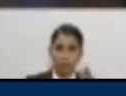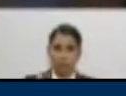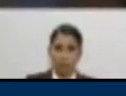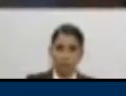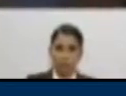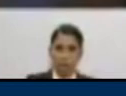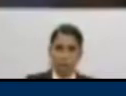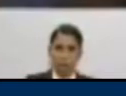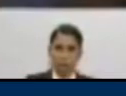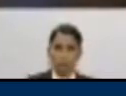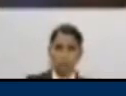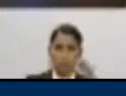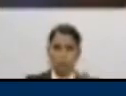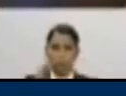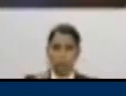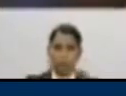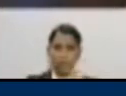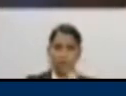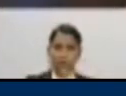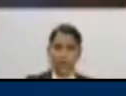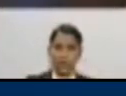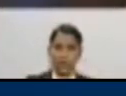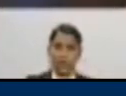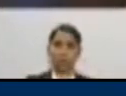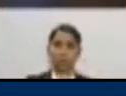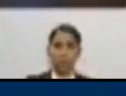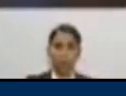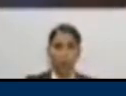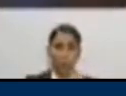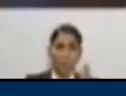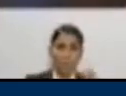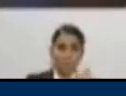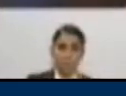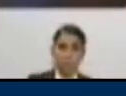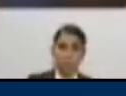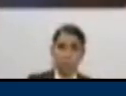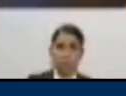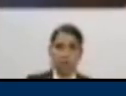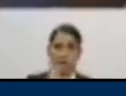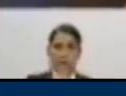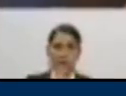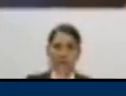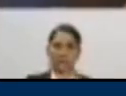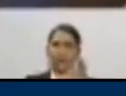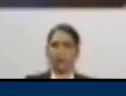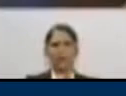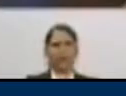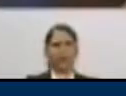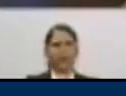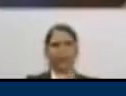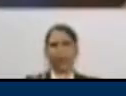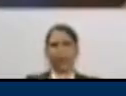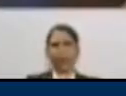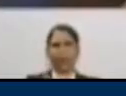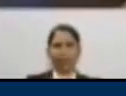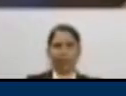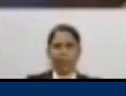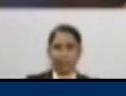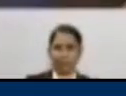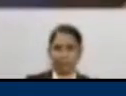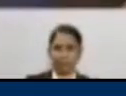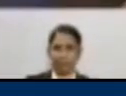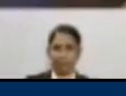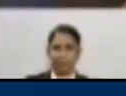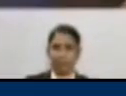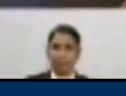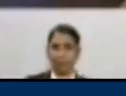cosa de una asamblea unicameral, que lo que va es adaptando a la sociedad a la aceptación de una cosa como la asamblea cubana. Entonces no hay novedad en